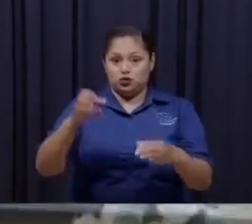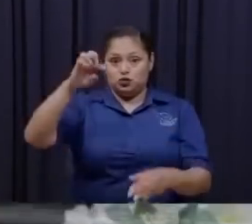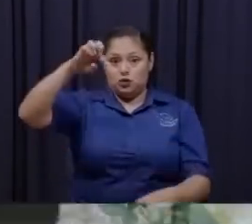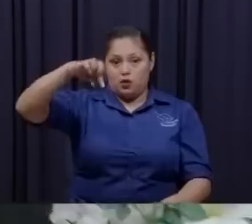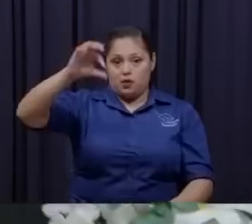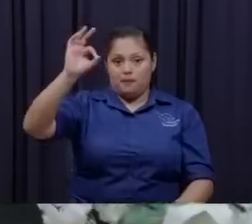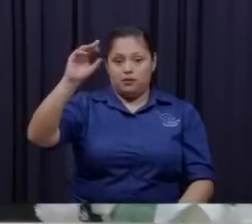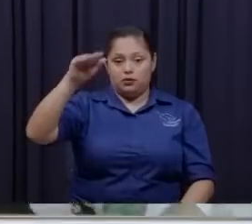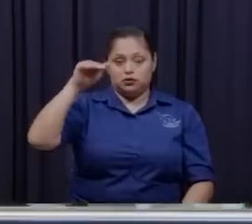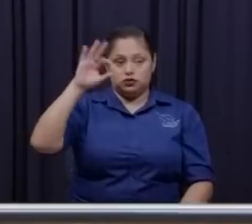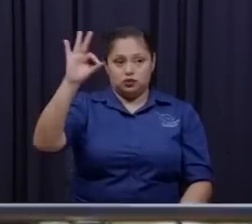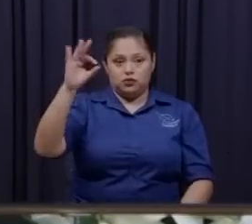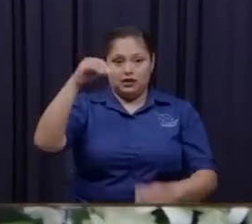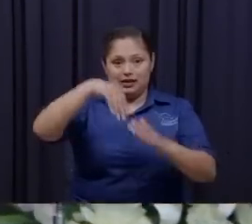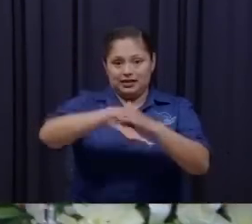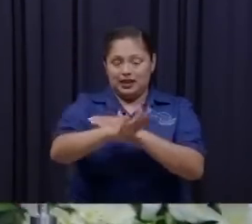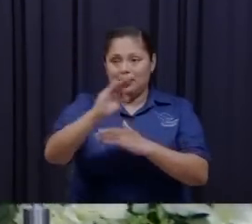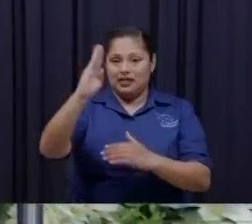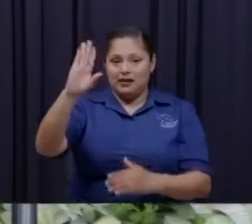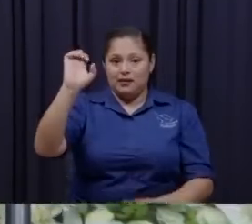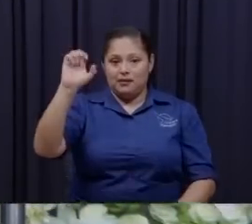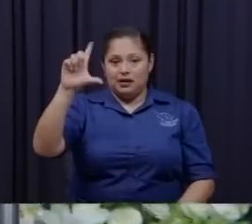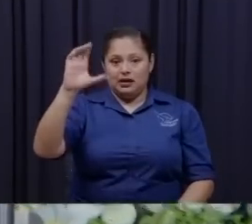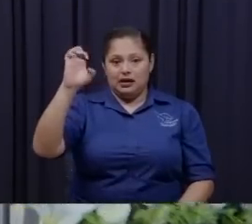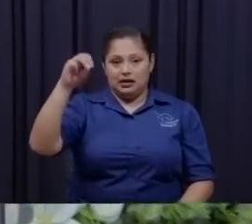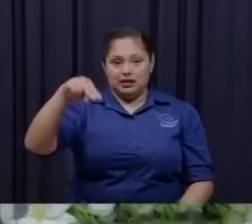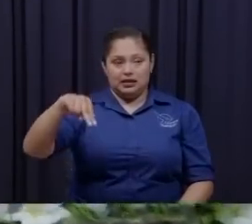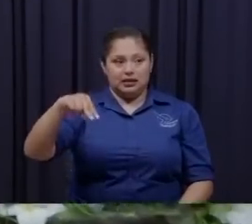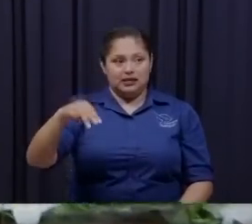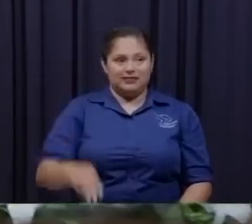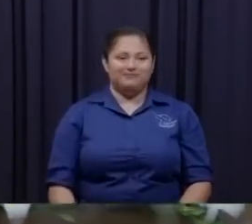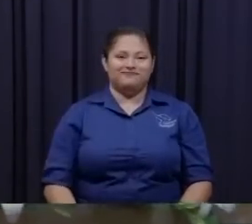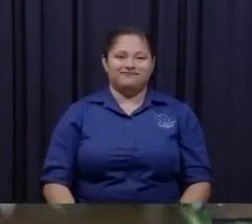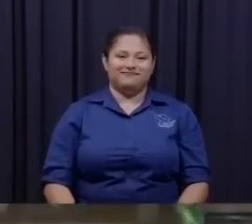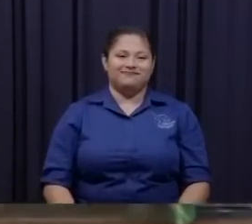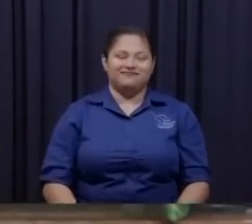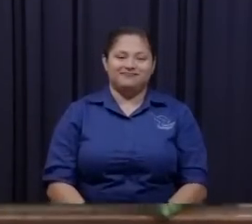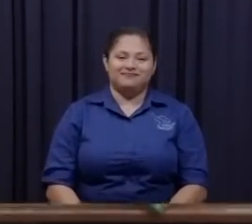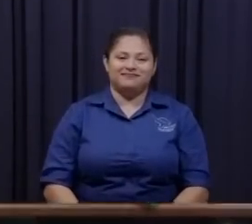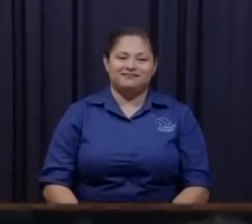así? Sí, la pedimos por FedEx.